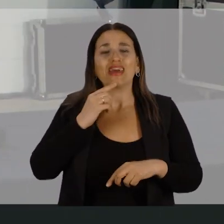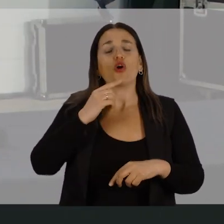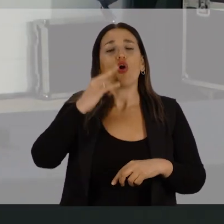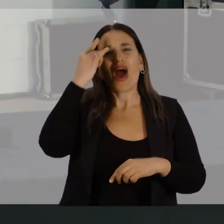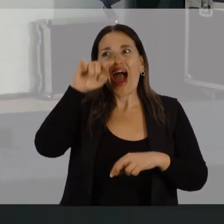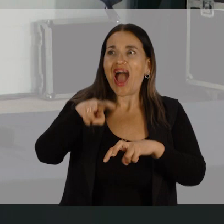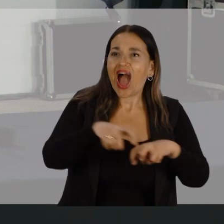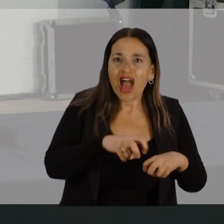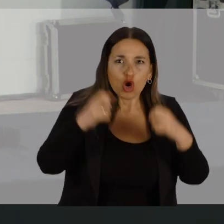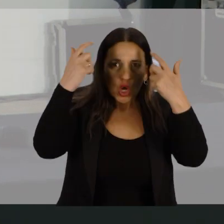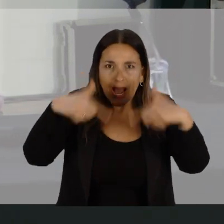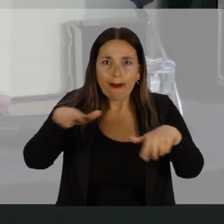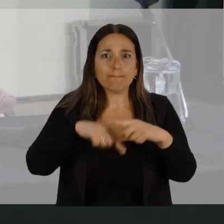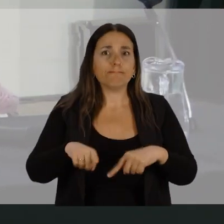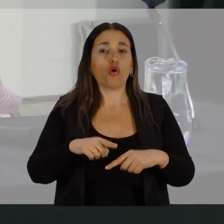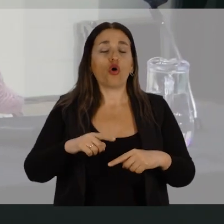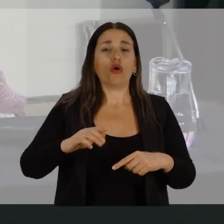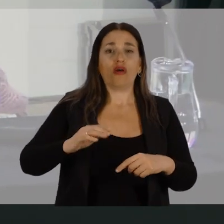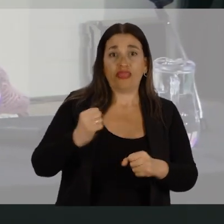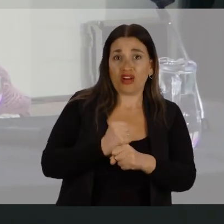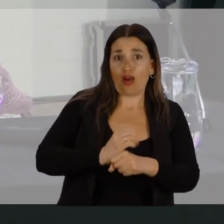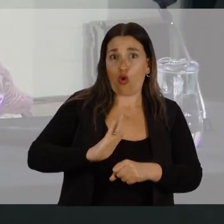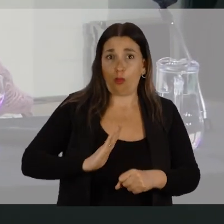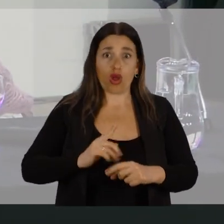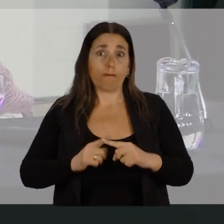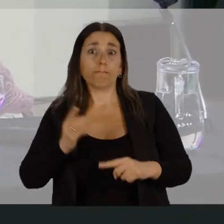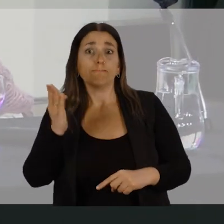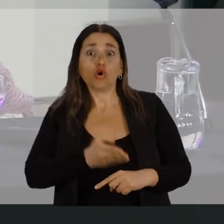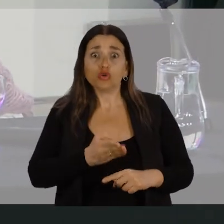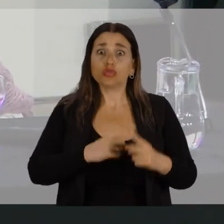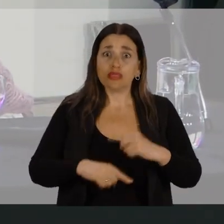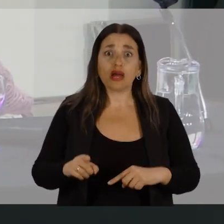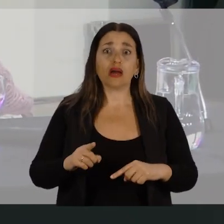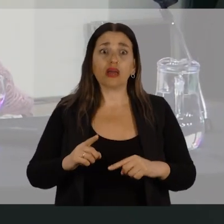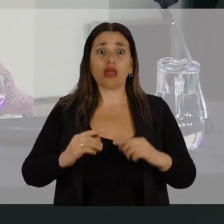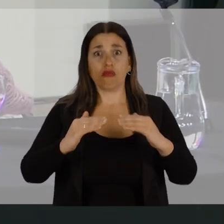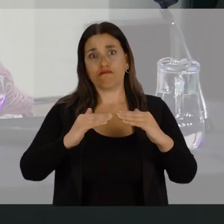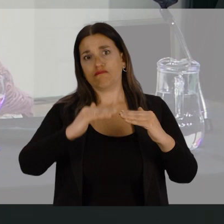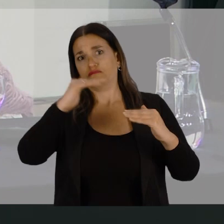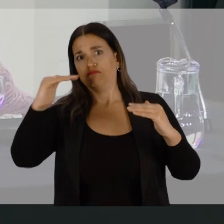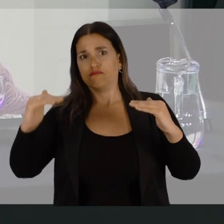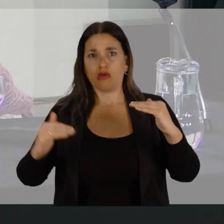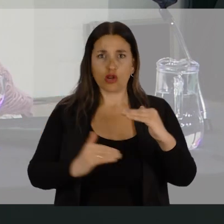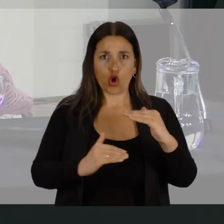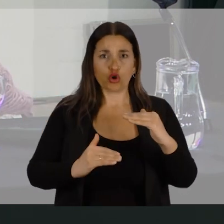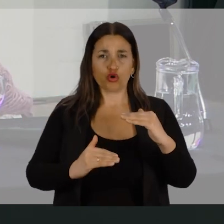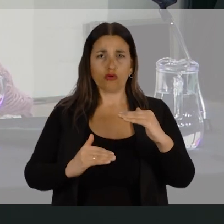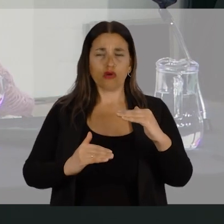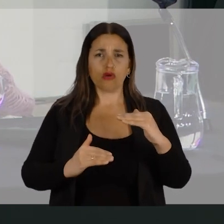Y en el agro la tasa de empleo y la tasa de actividad de las mujeres porcentualmente sensible menor